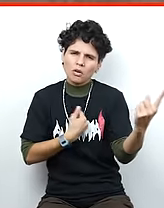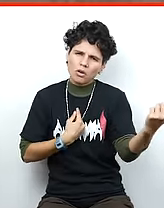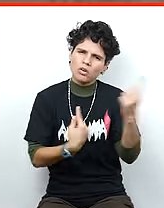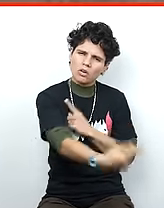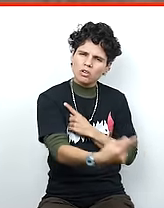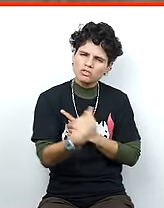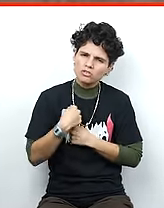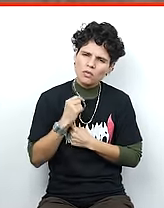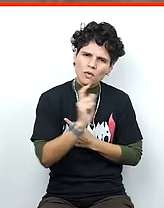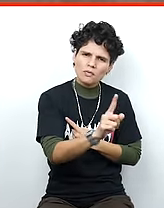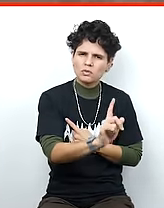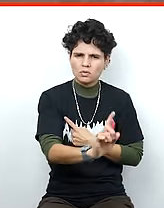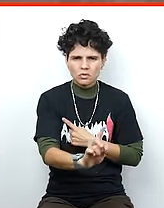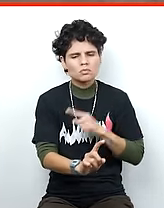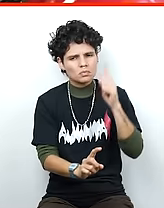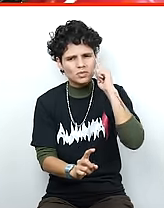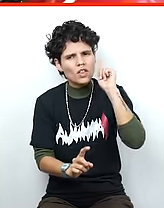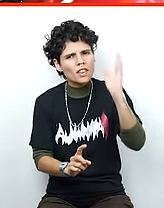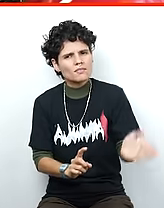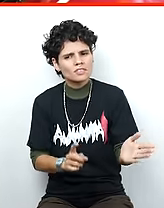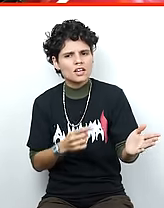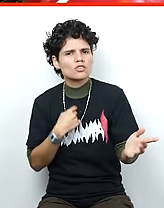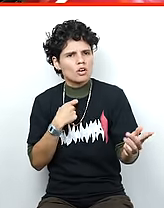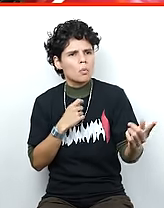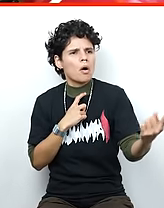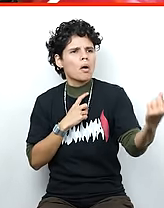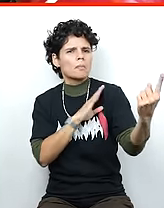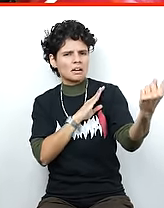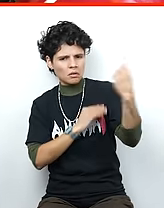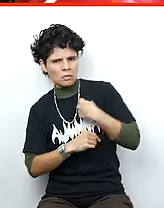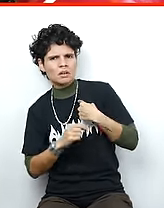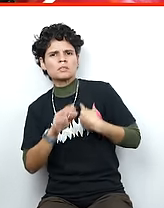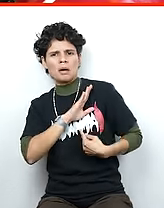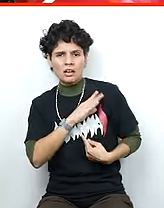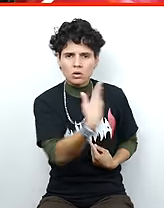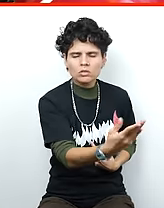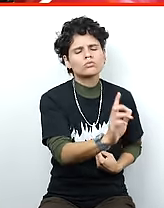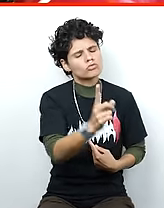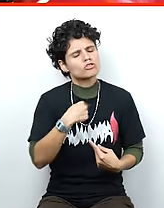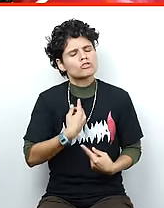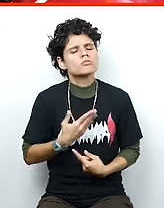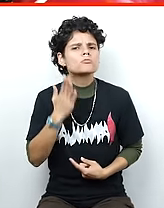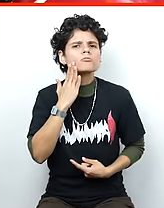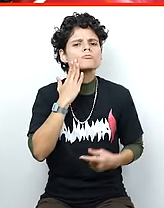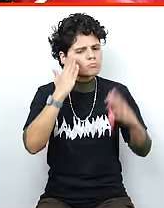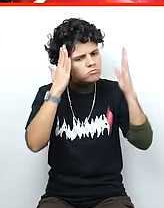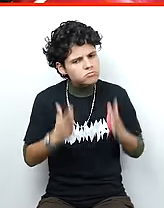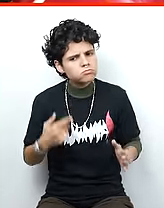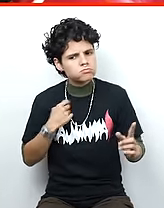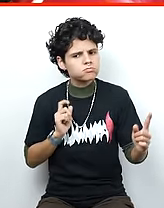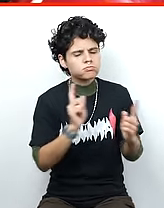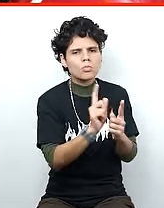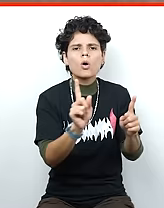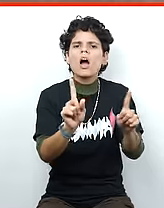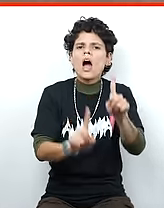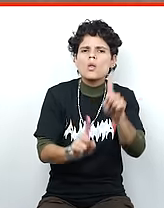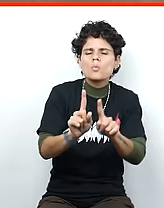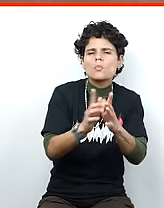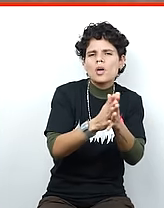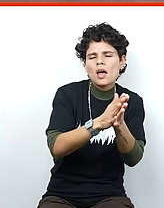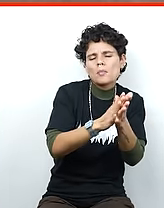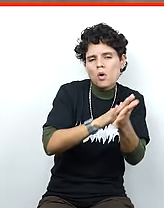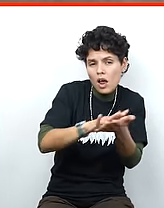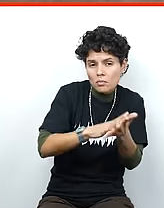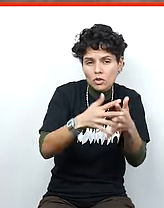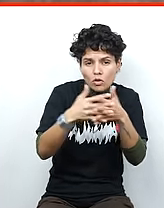Creo que duele más a los choros. Que a mí cualquier guan me cerraba las puertas, hasta mismo chilenos allá en Nueva York que tenían estudios fichas, guas